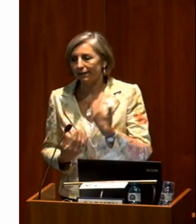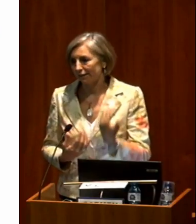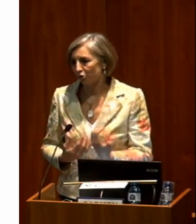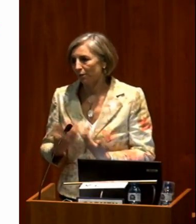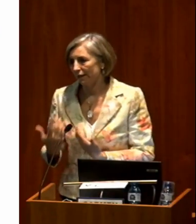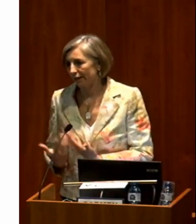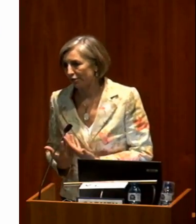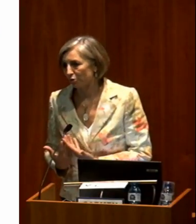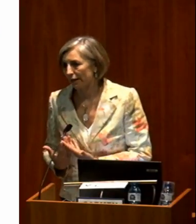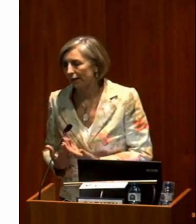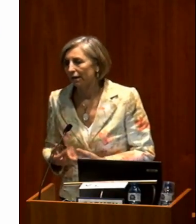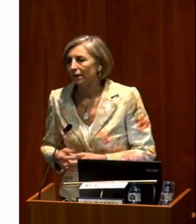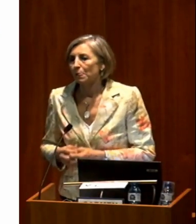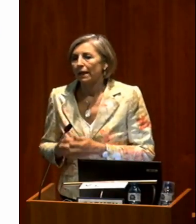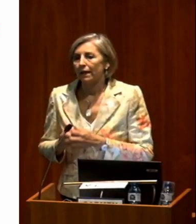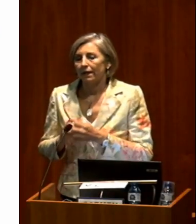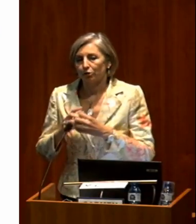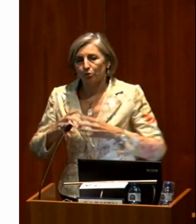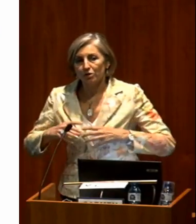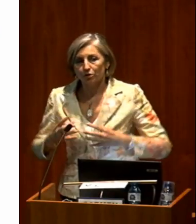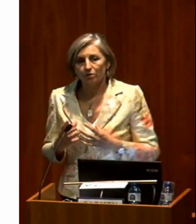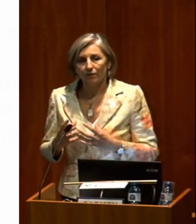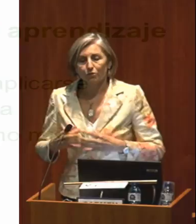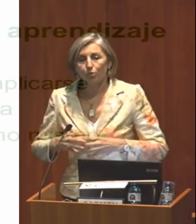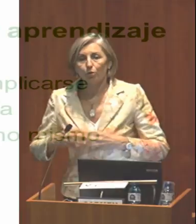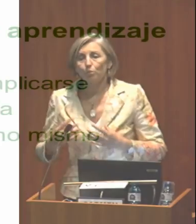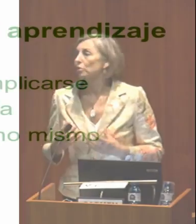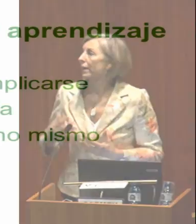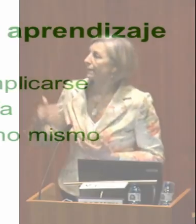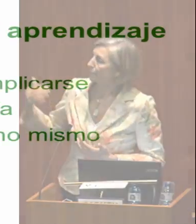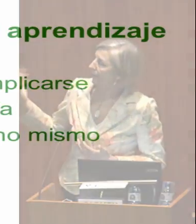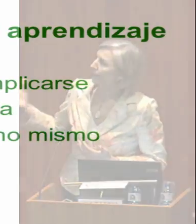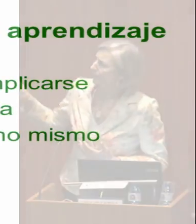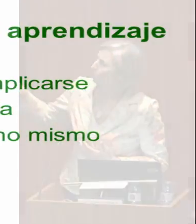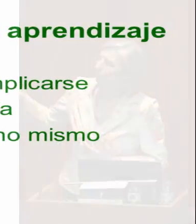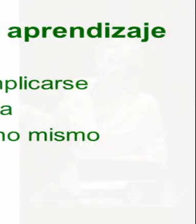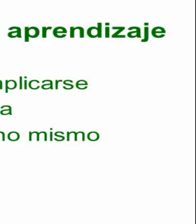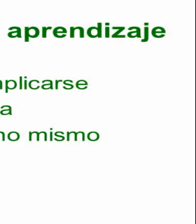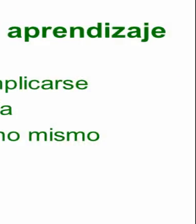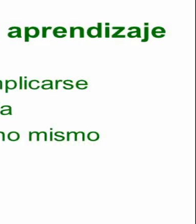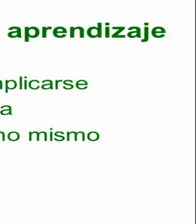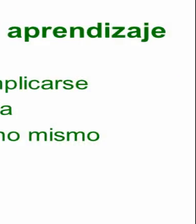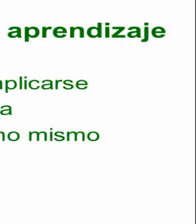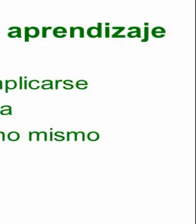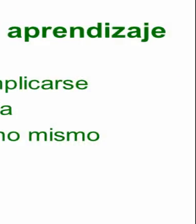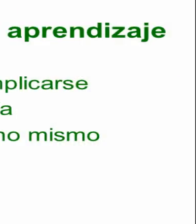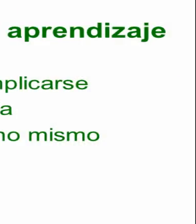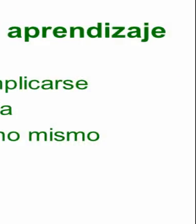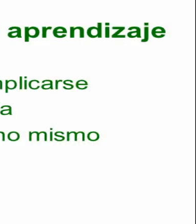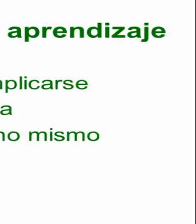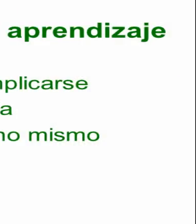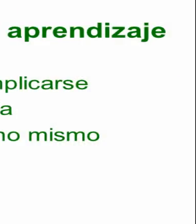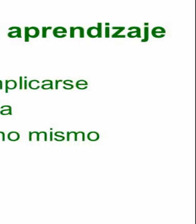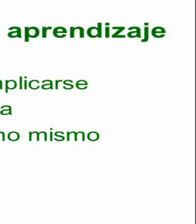comprender que han hecho bien y que han hecho mal. Todo esto es un conjunto el trabajar en equipo. Vamos a ver ahora esto cómo lo llevaríamos a la